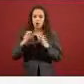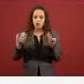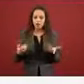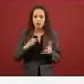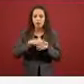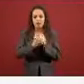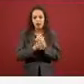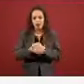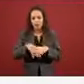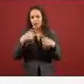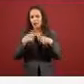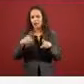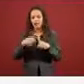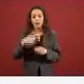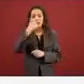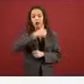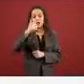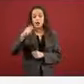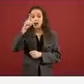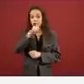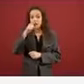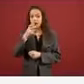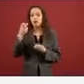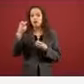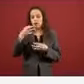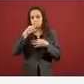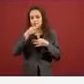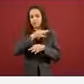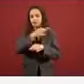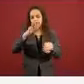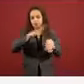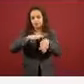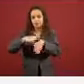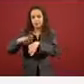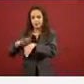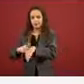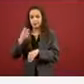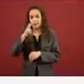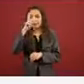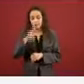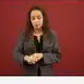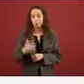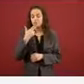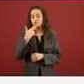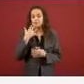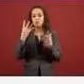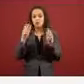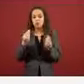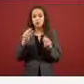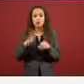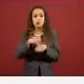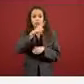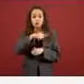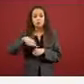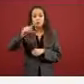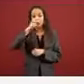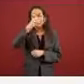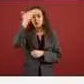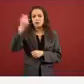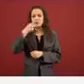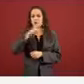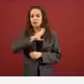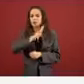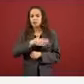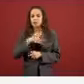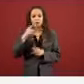en sus propias lenguas. Entonces, esto nos ha servido para que toda la población, aunque no hable español, sepa qué está pasando con